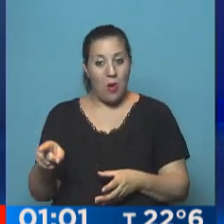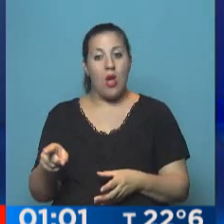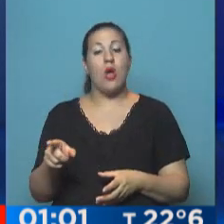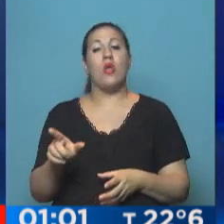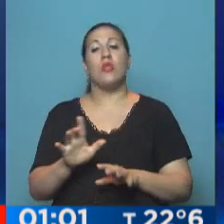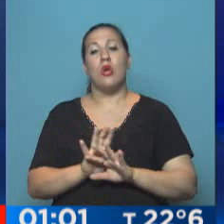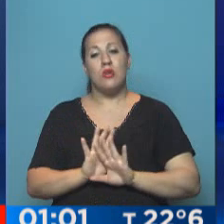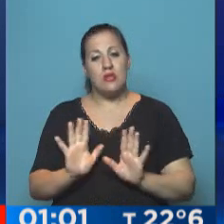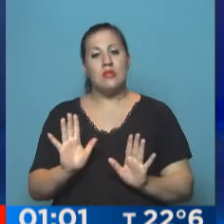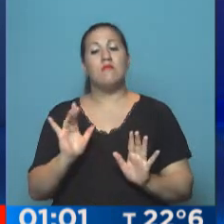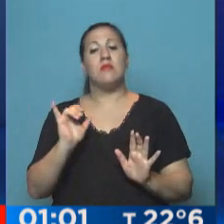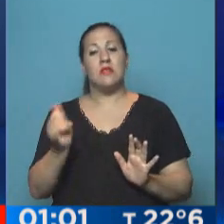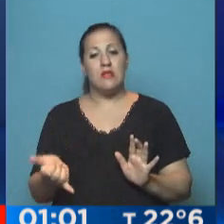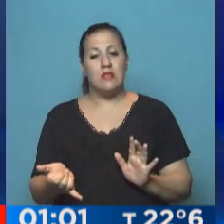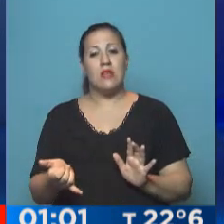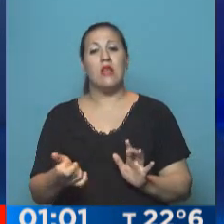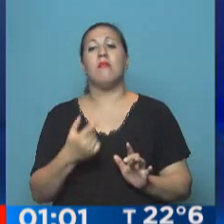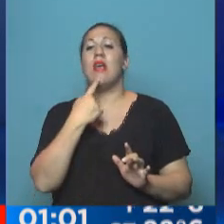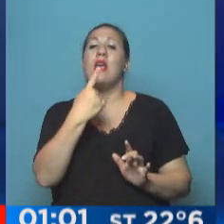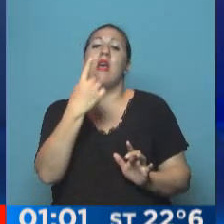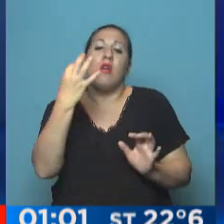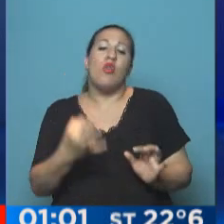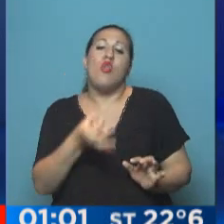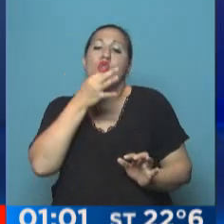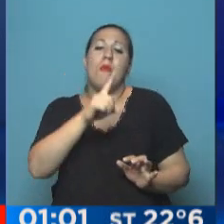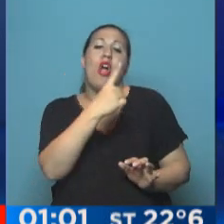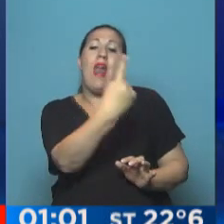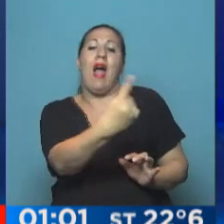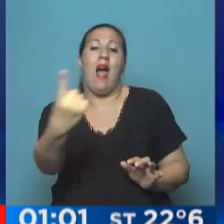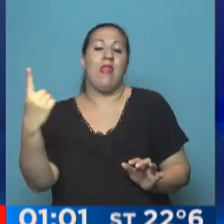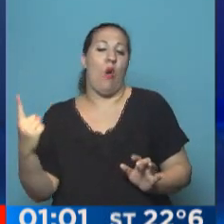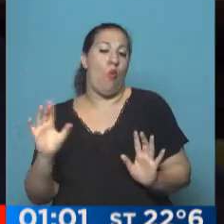dejado librado al accionar de cada uno de sus integrantes. Este es el informe.